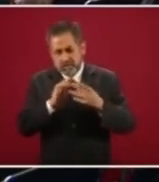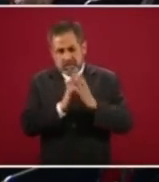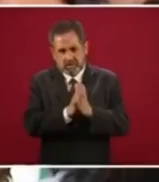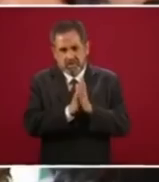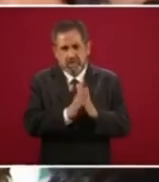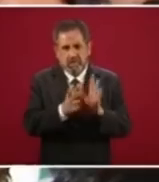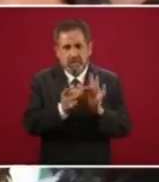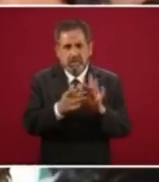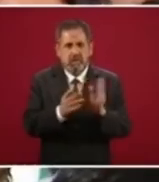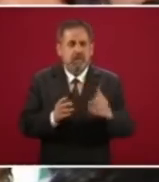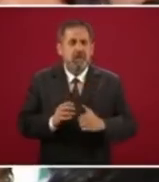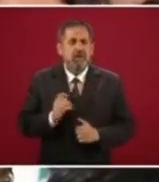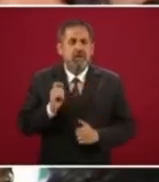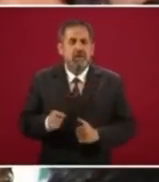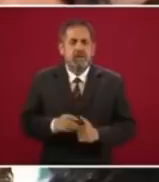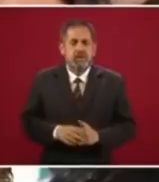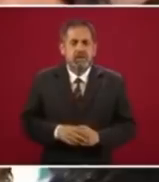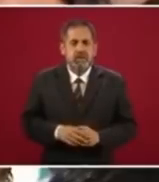por favor,